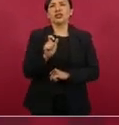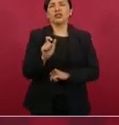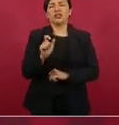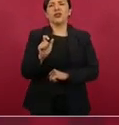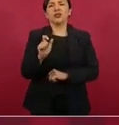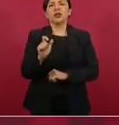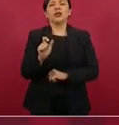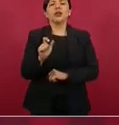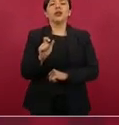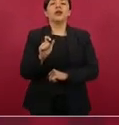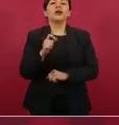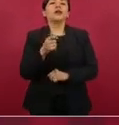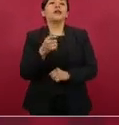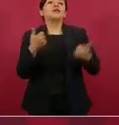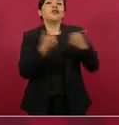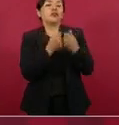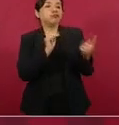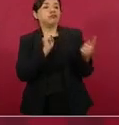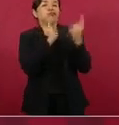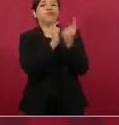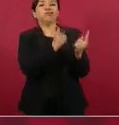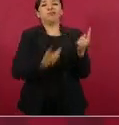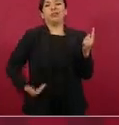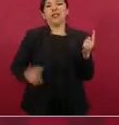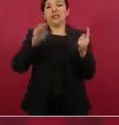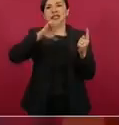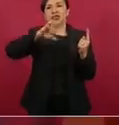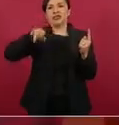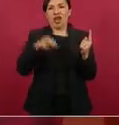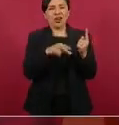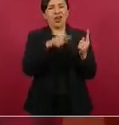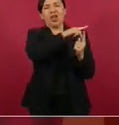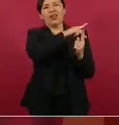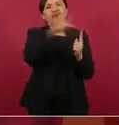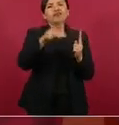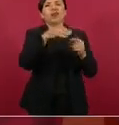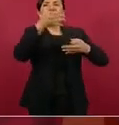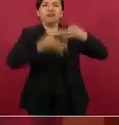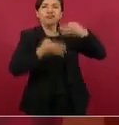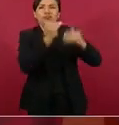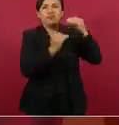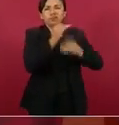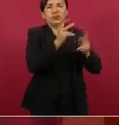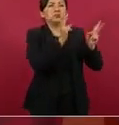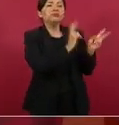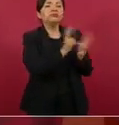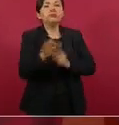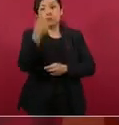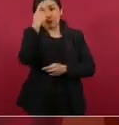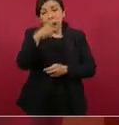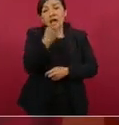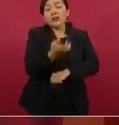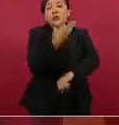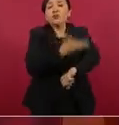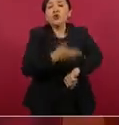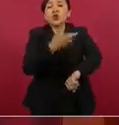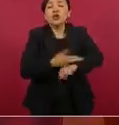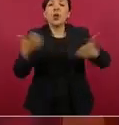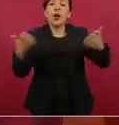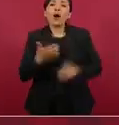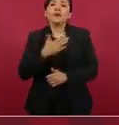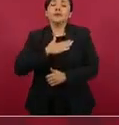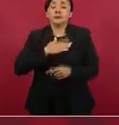llama al presidente de la Corte y a todos los ministros y comienzan un proceso de desafuero,